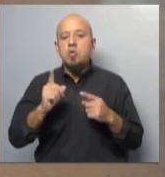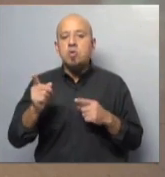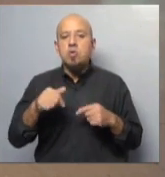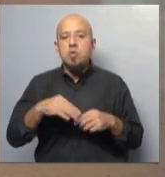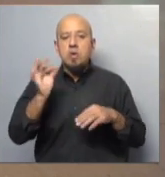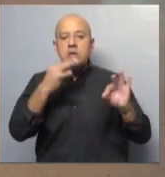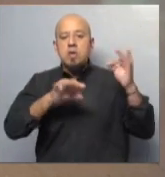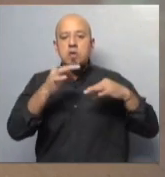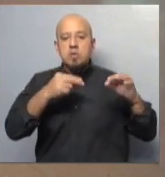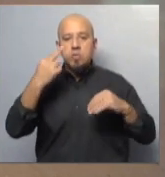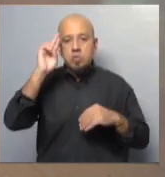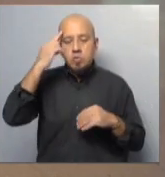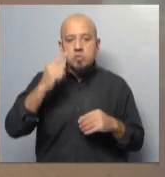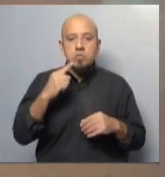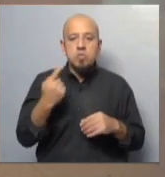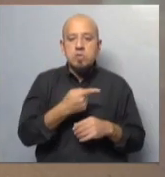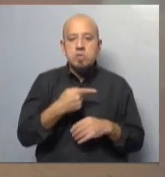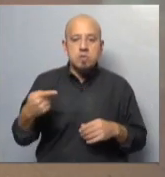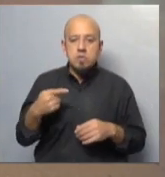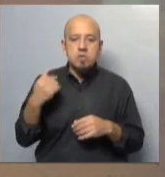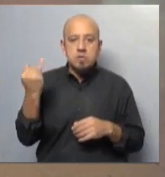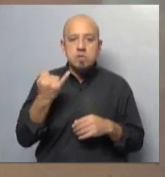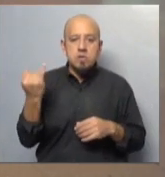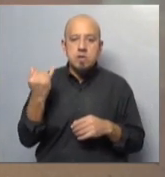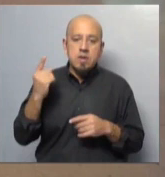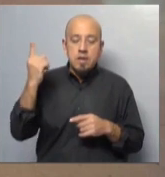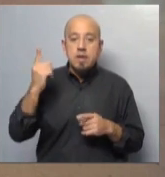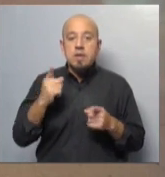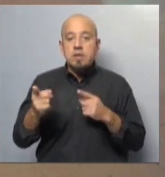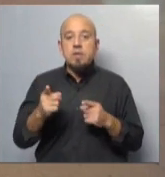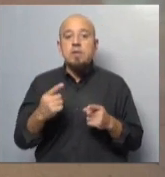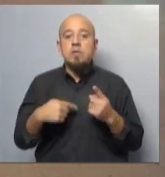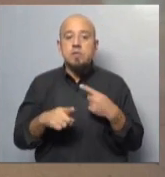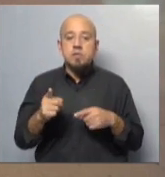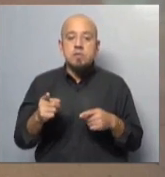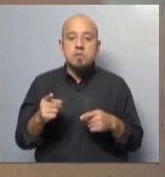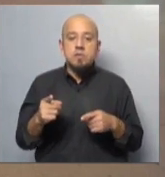teatro uruguayo va a estar durante una semana en uno de los teatros más importantes de Europa y me parece